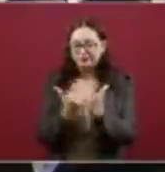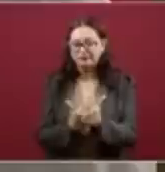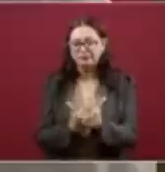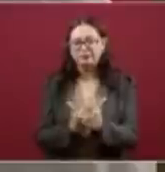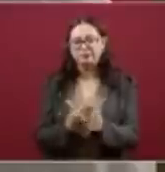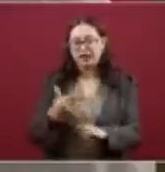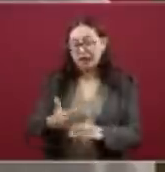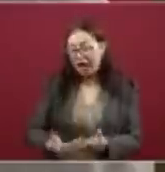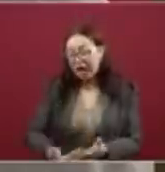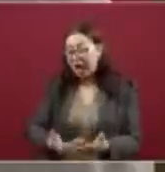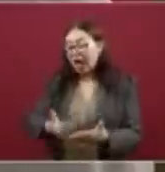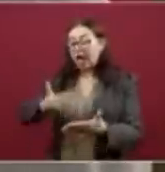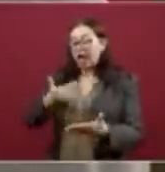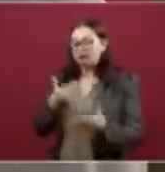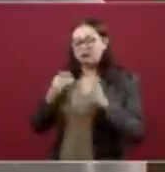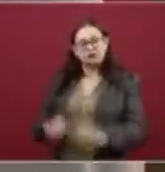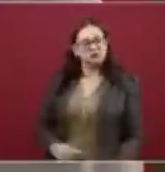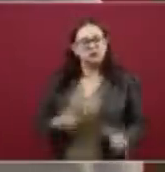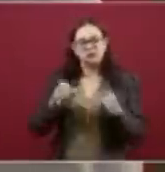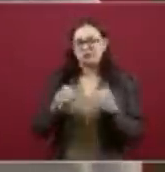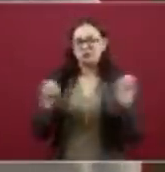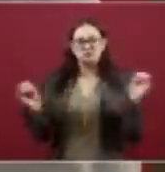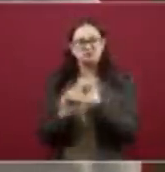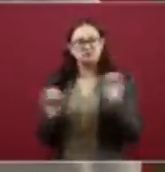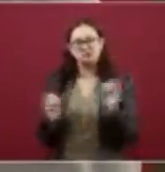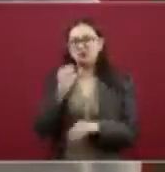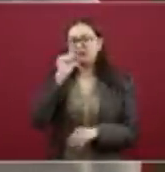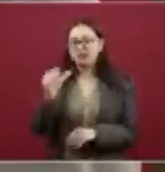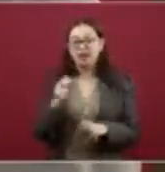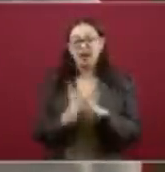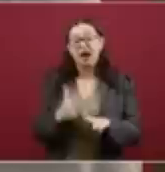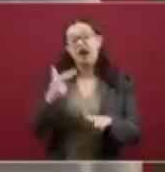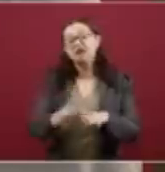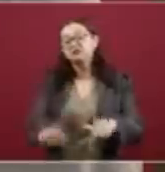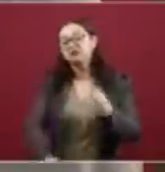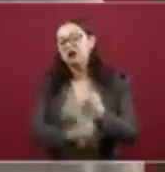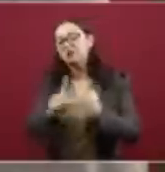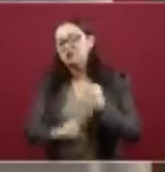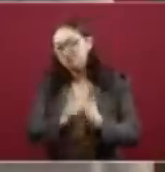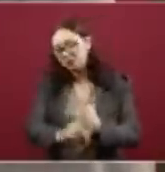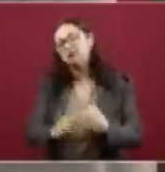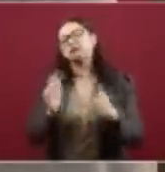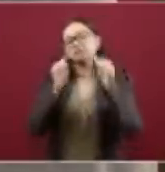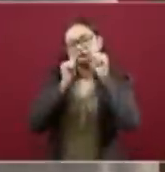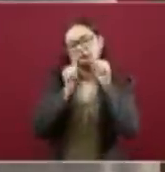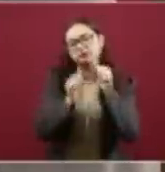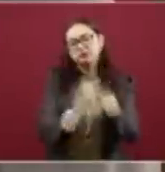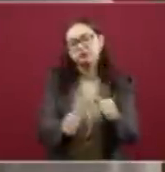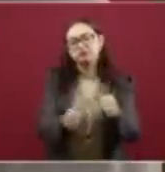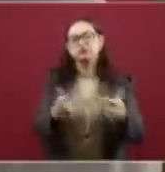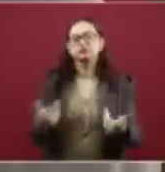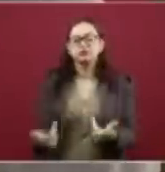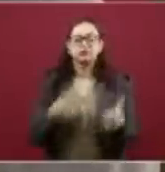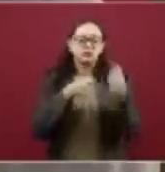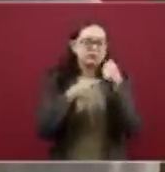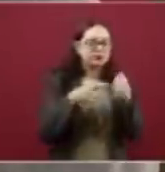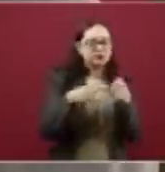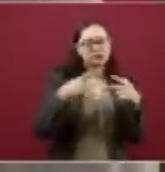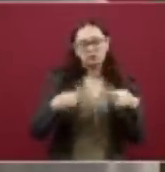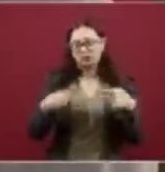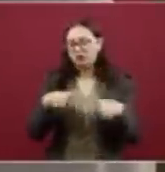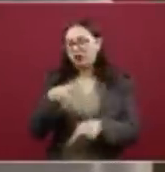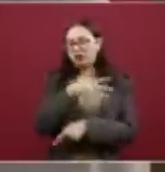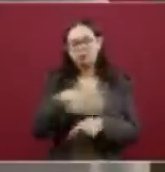la parte preventiva, no solo de quienes están sujetos al mecanismo de protección, sino de los periodistas o los defensores en